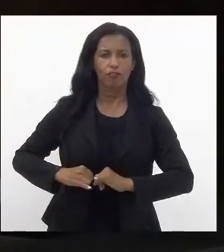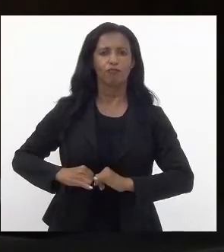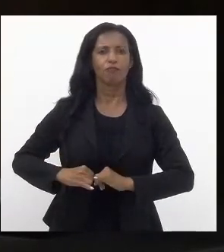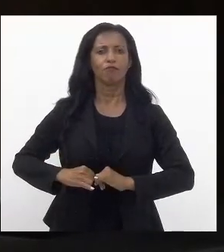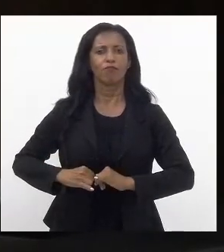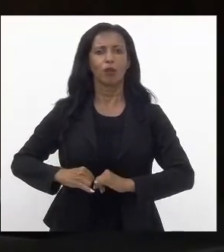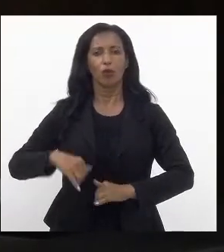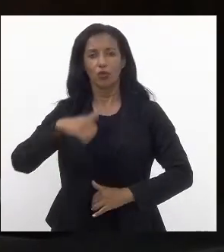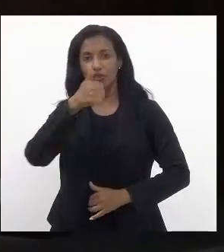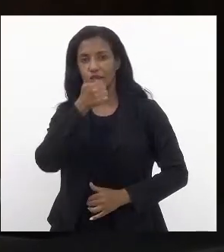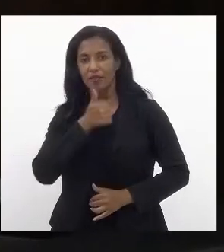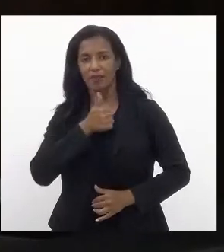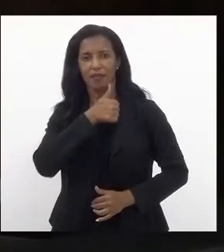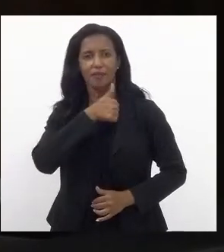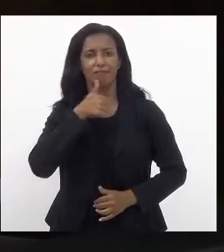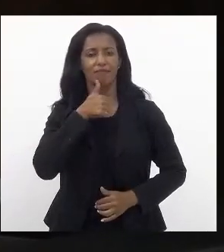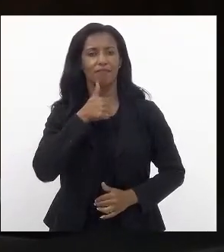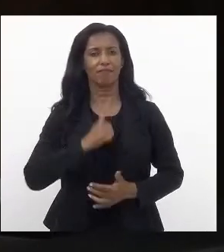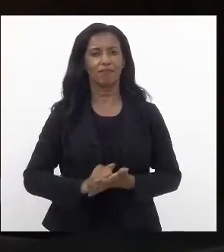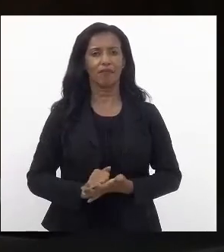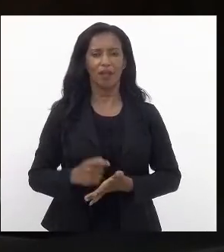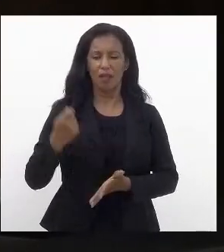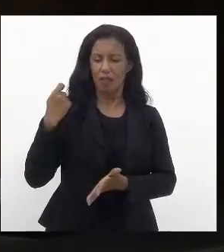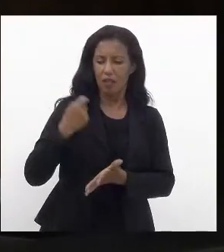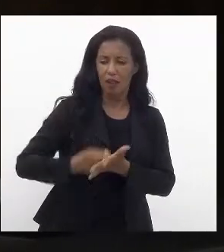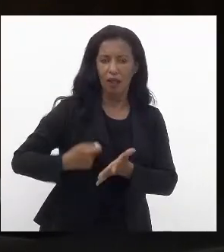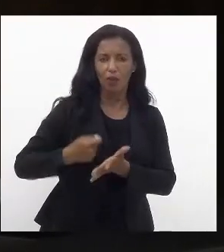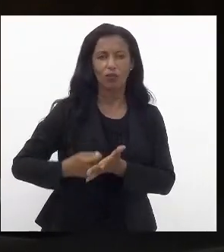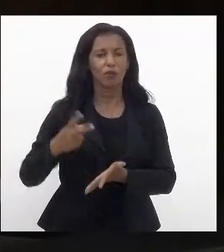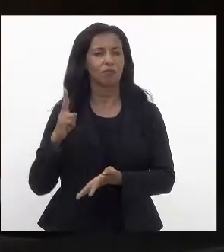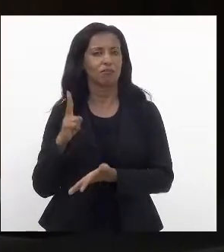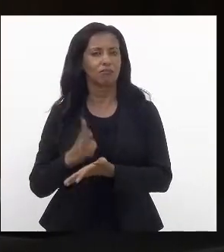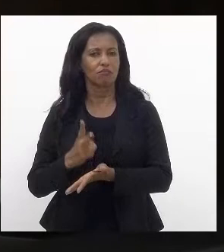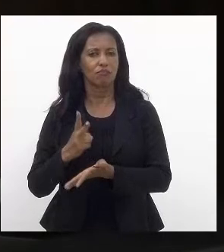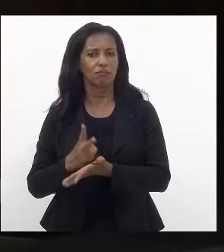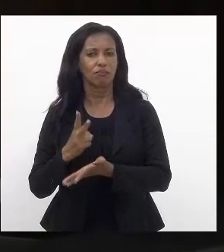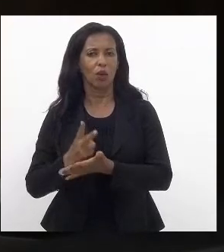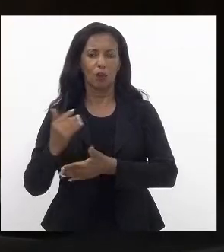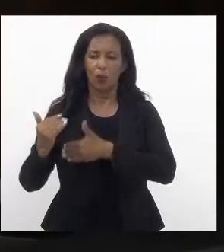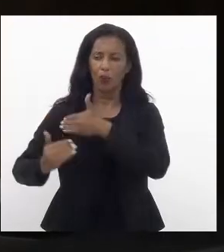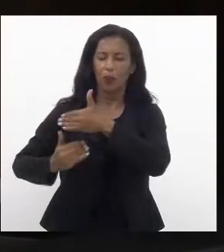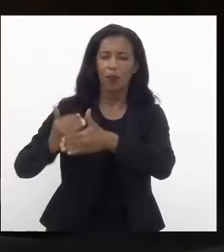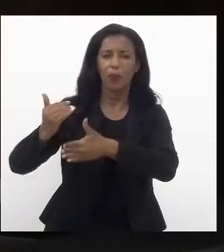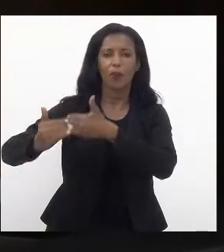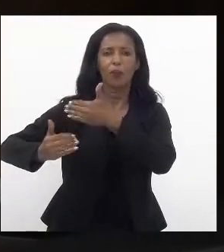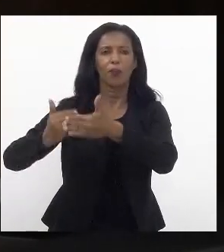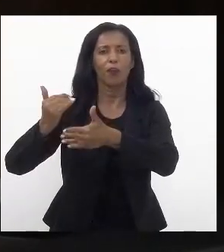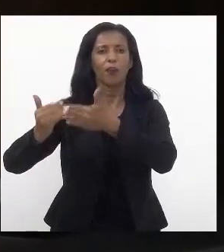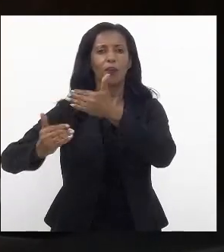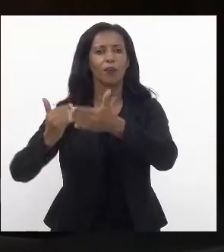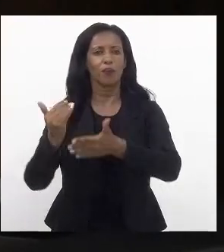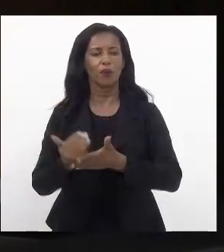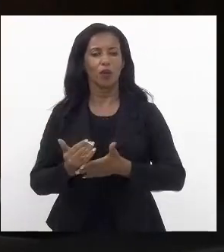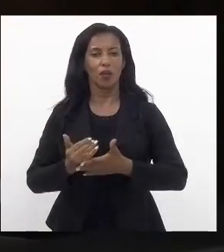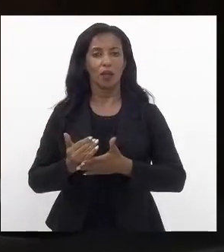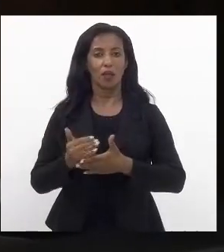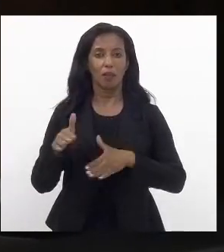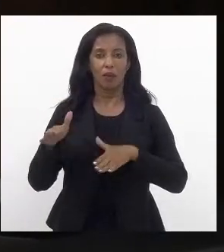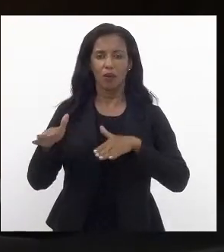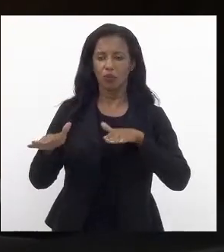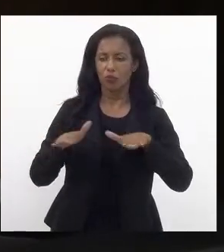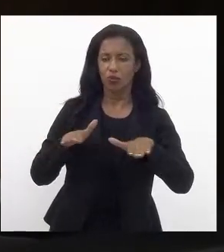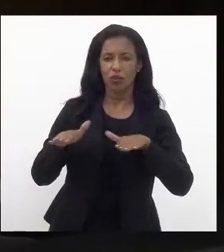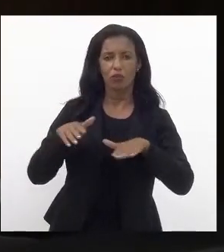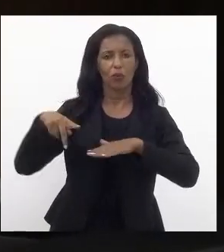del sacrificio, de la lucha permanente por el progreso, el desenvolvimiento